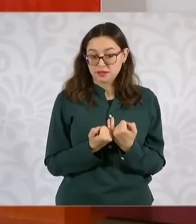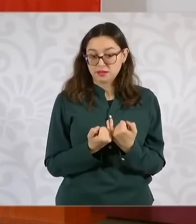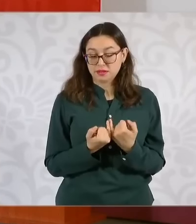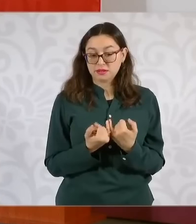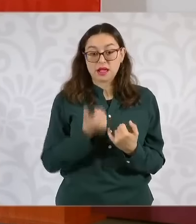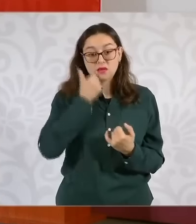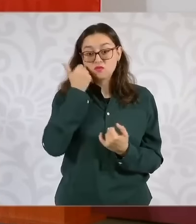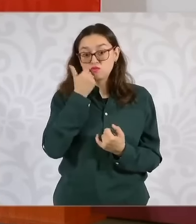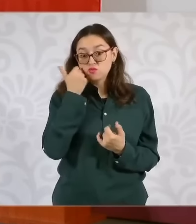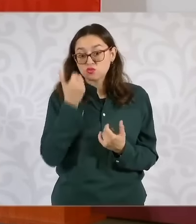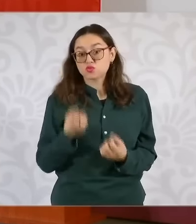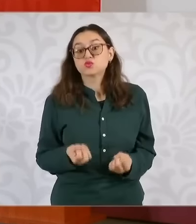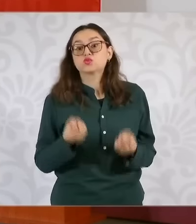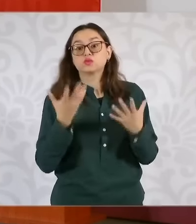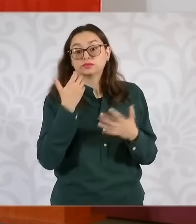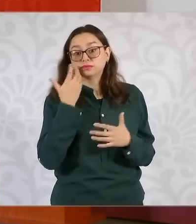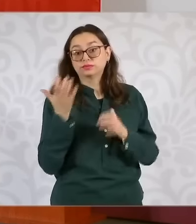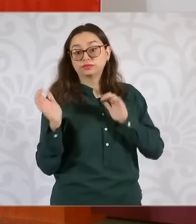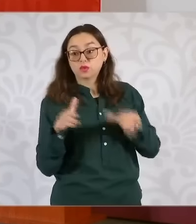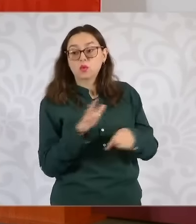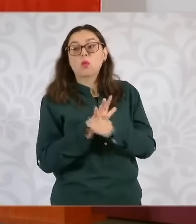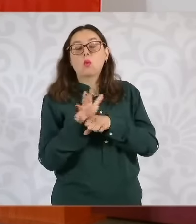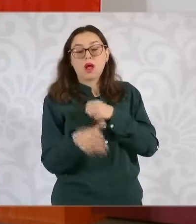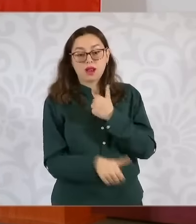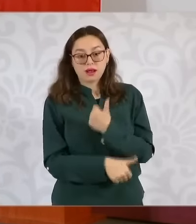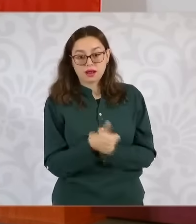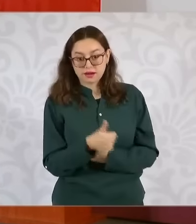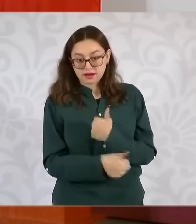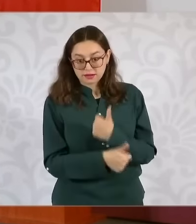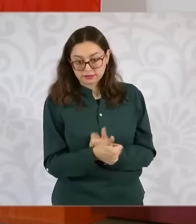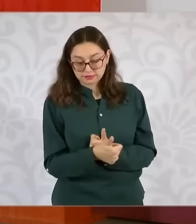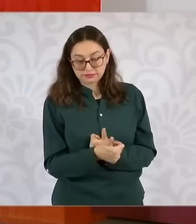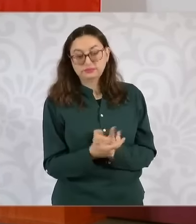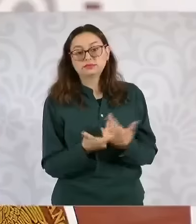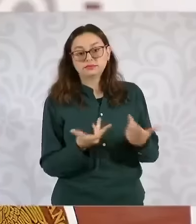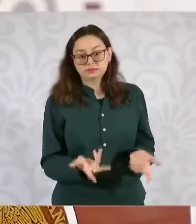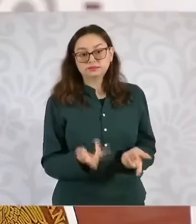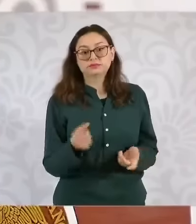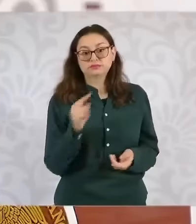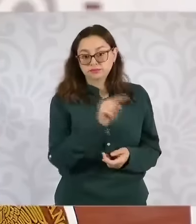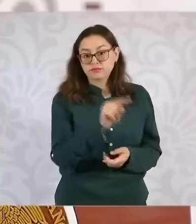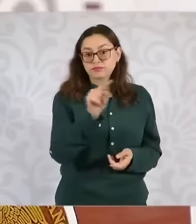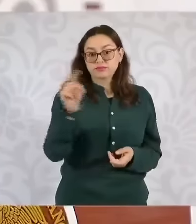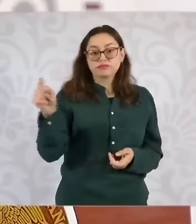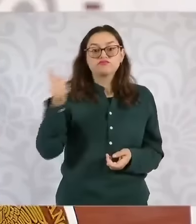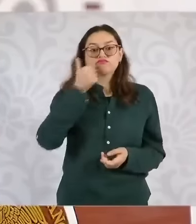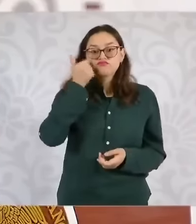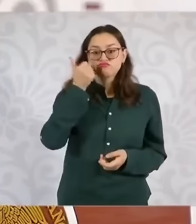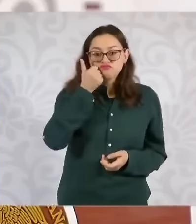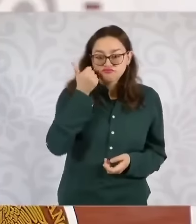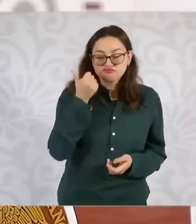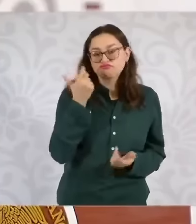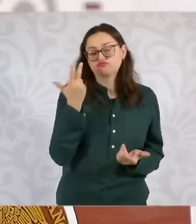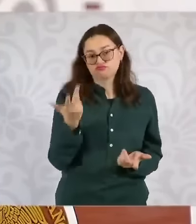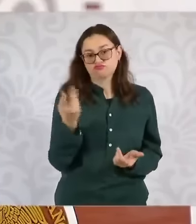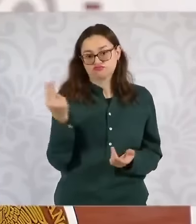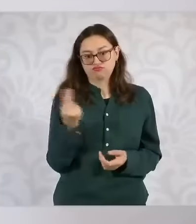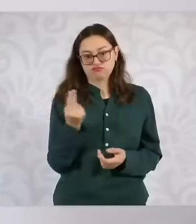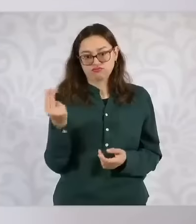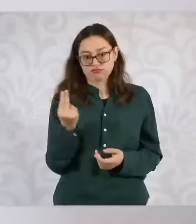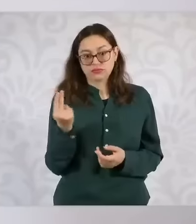Nos importa muchísimo, como ha insistido la presidenta, que atendamos las demandas de estudiantes, es decir, los que no han logrado entrar a